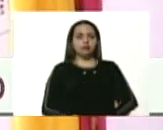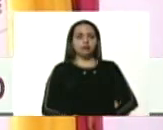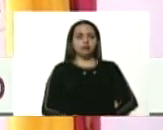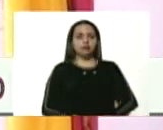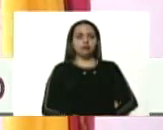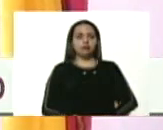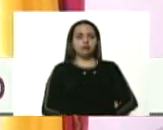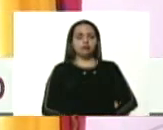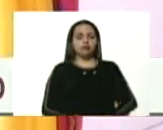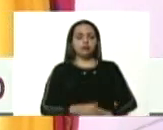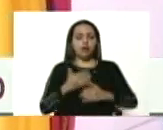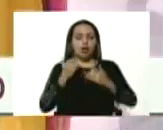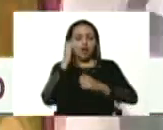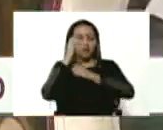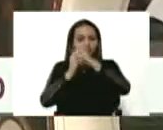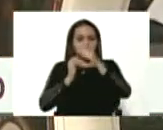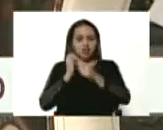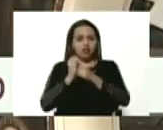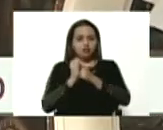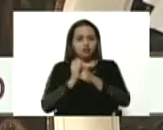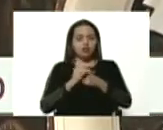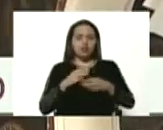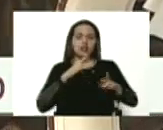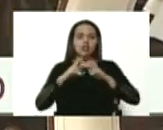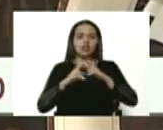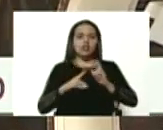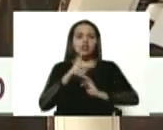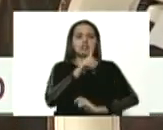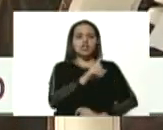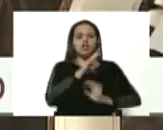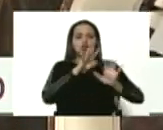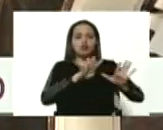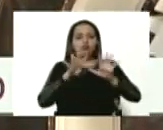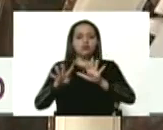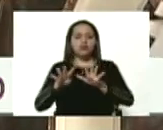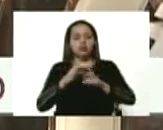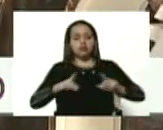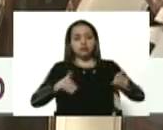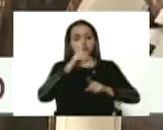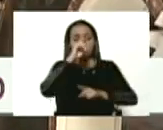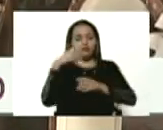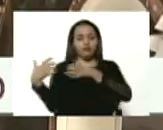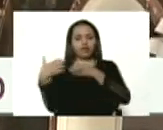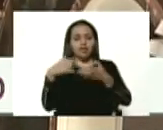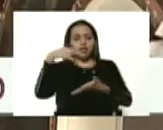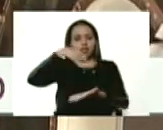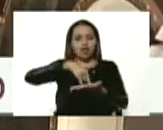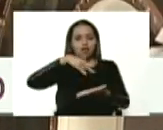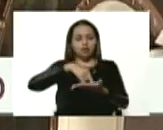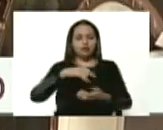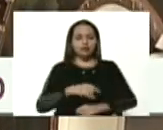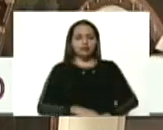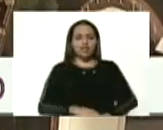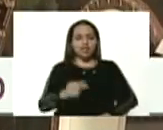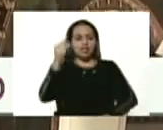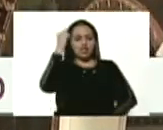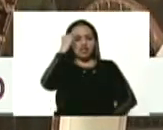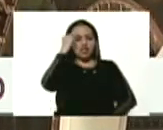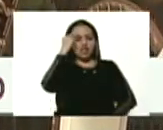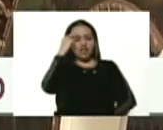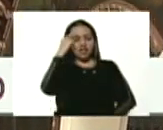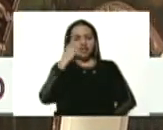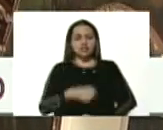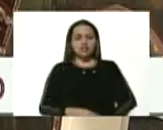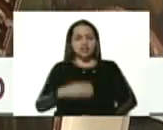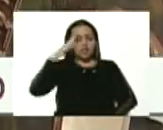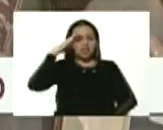Proyección audiovisual institucional alusivo al 199 aniversario de la Batalla de Carabobo y Día del